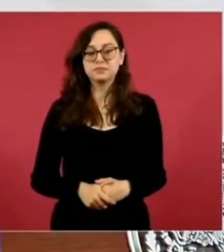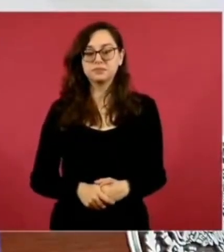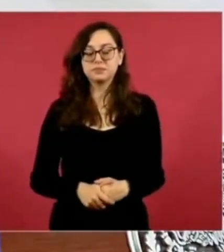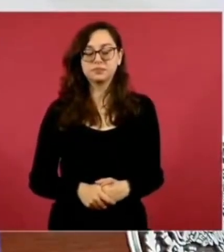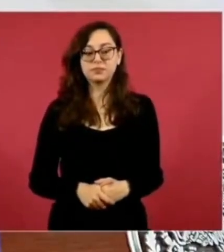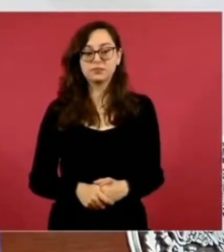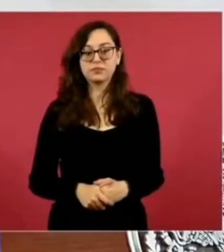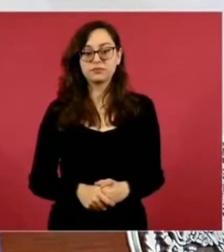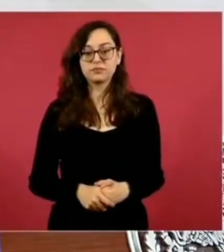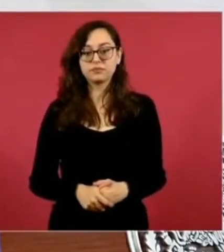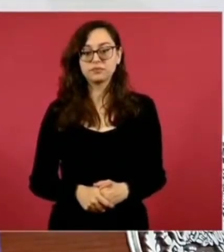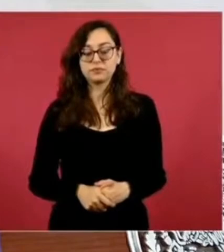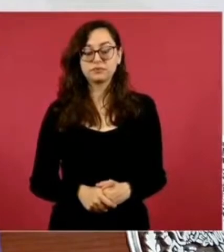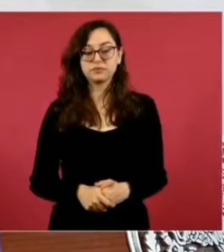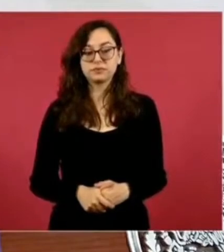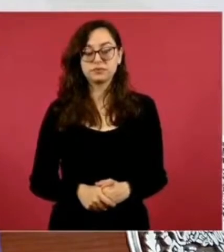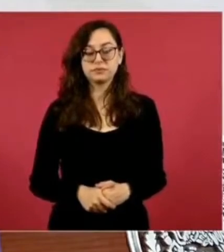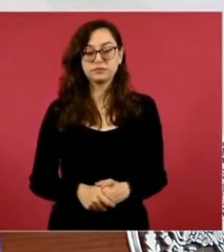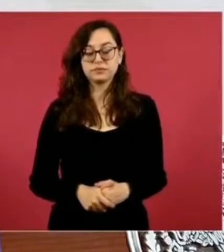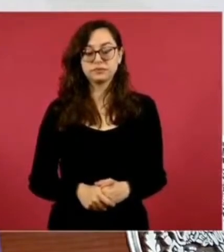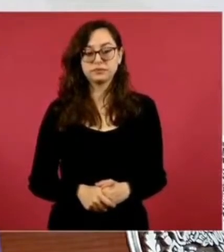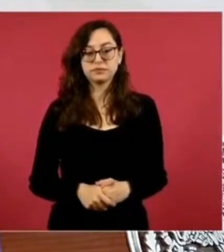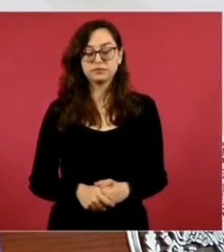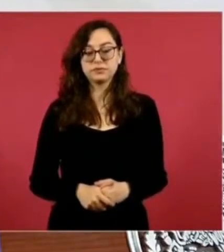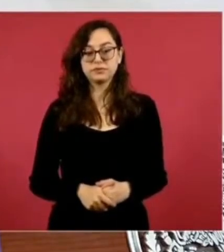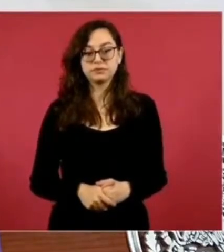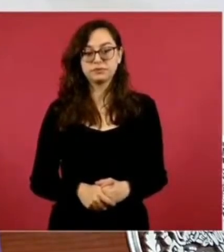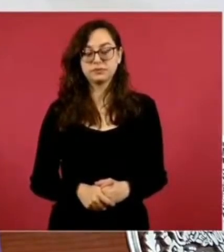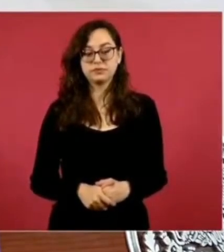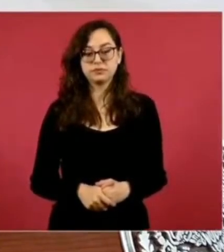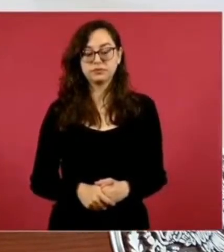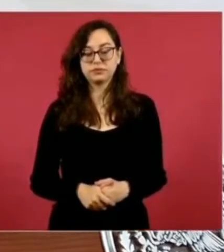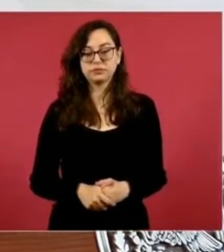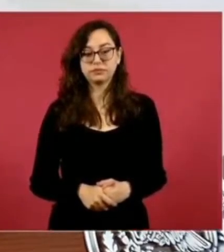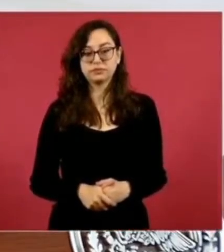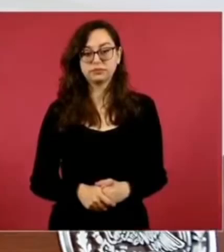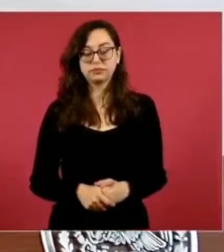Aquí nada más, como diría el gran filósofo